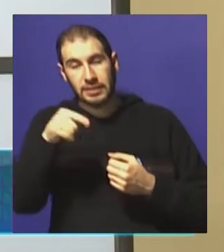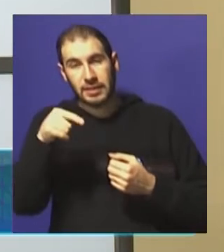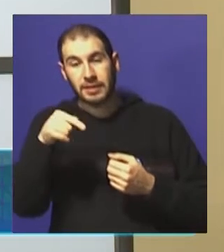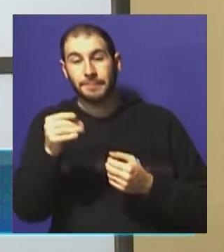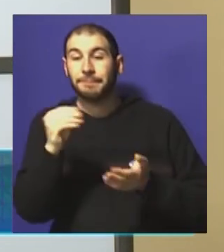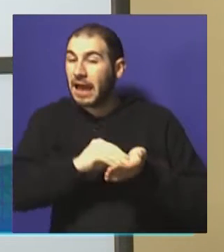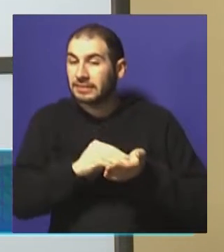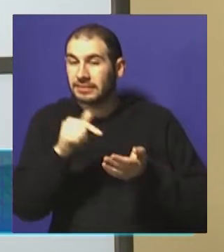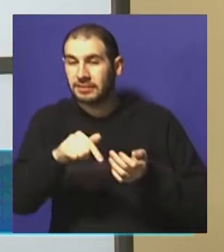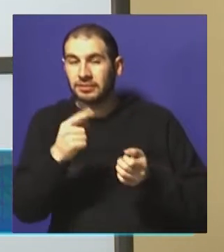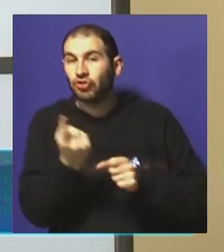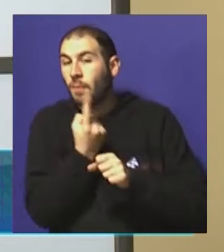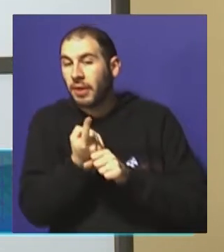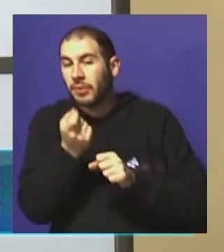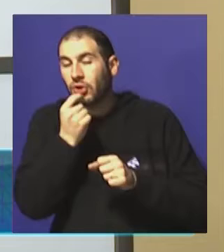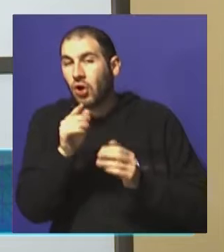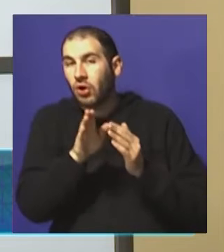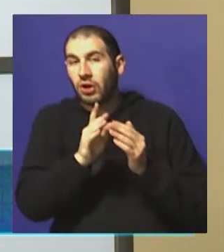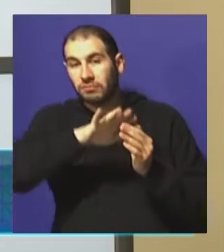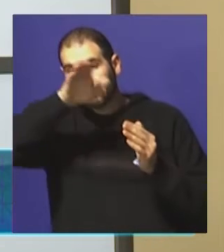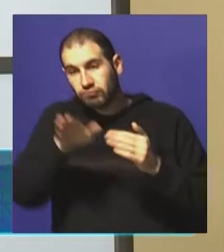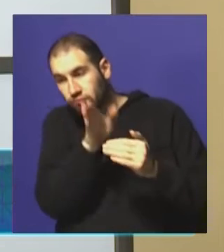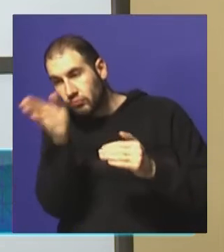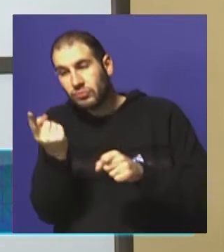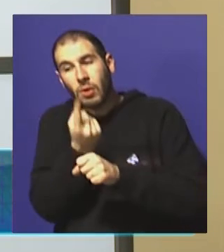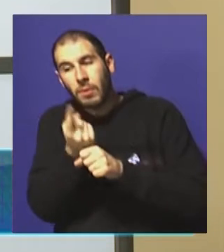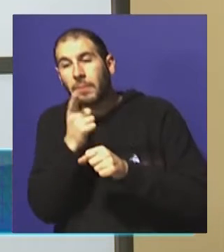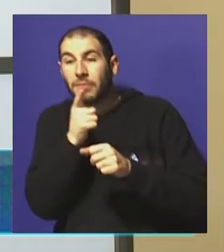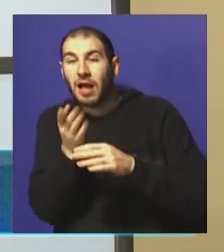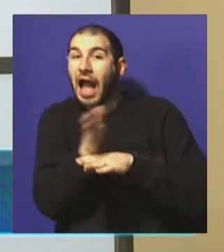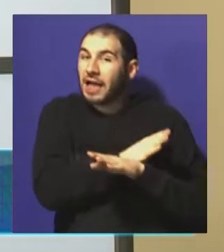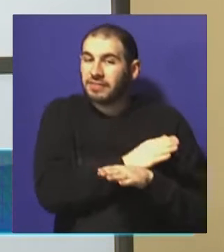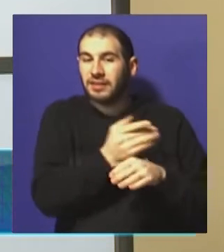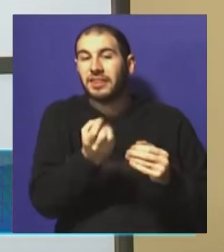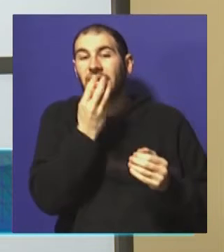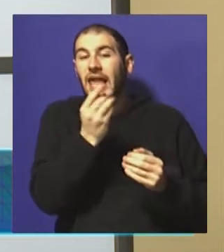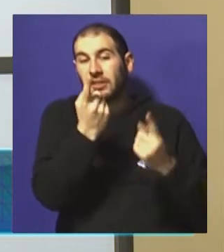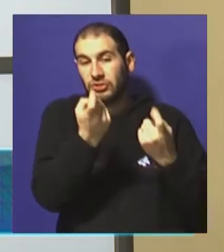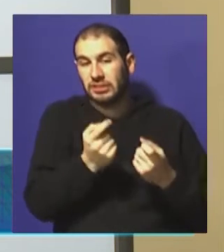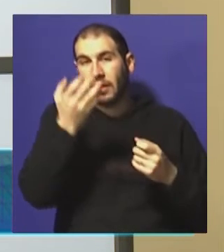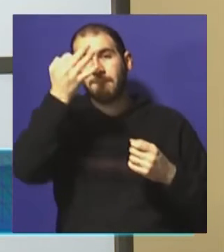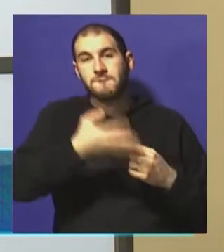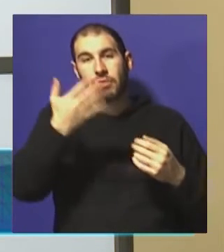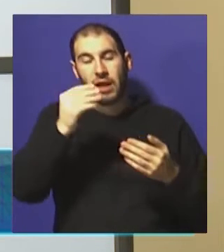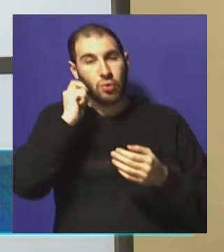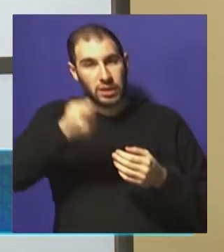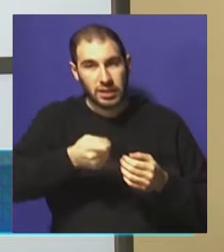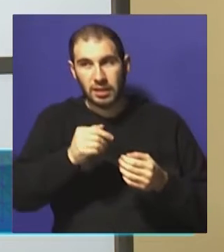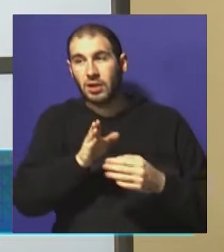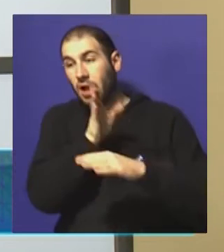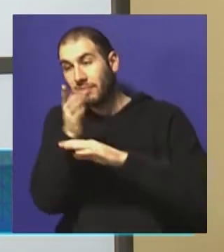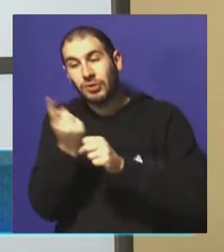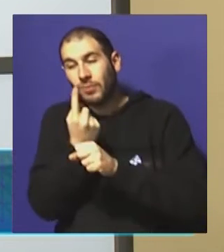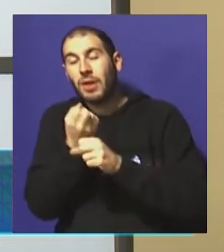podría haber llevado el cruce a cabo si no tenía la declaración formal y jurídica. No podía